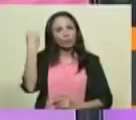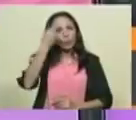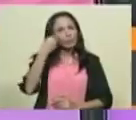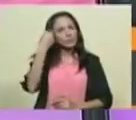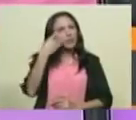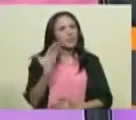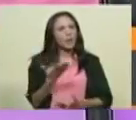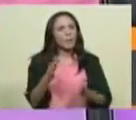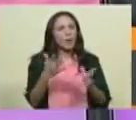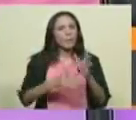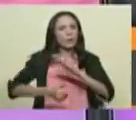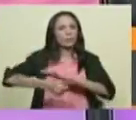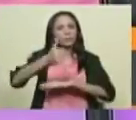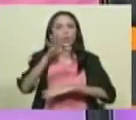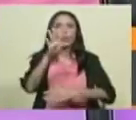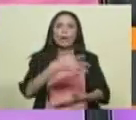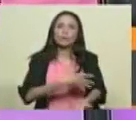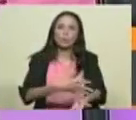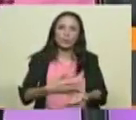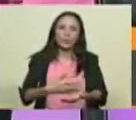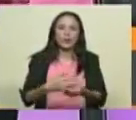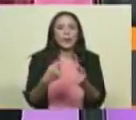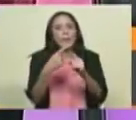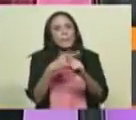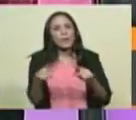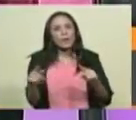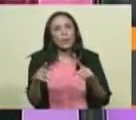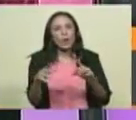hogares. Pero el censo nos dio